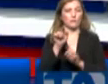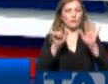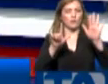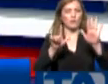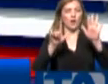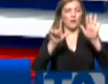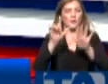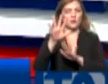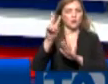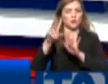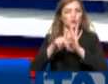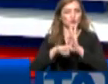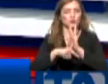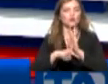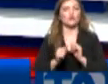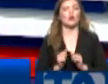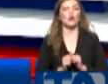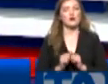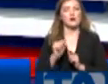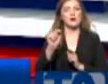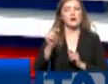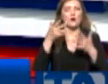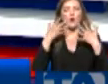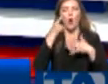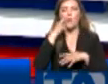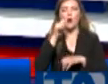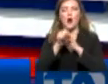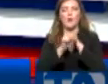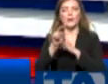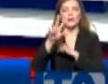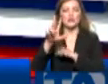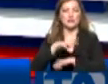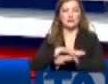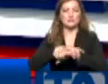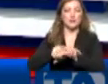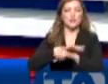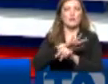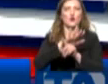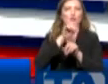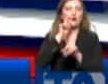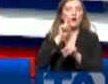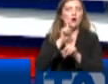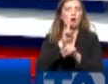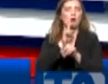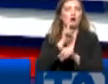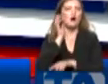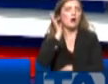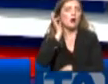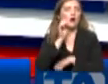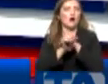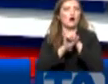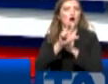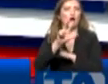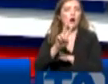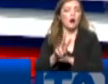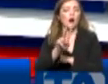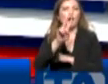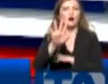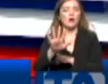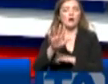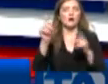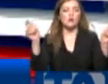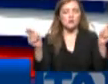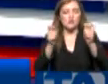7:52. En otros temas, les contamos que en Guayaquil un sujeto de 23 años fue detenido por abusar sexualmente de una mujer de 25 años durante